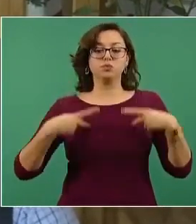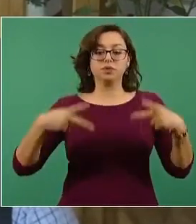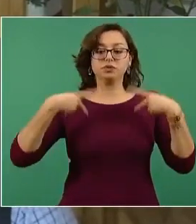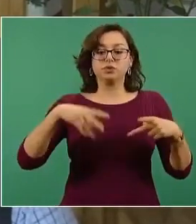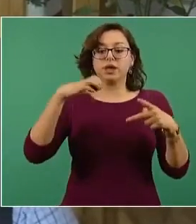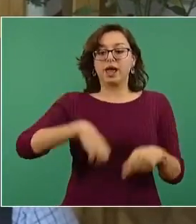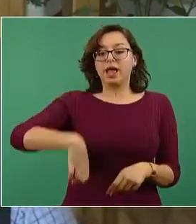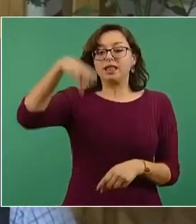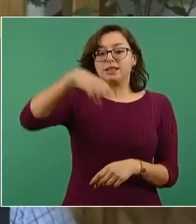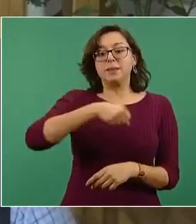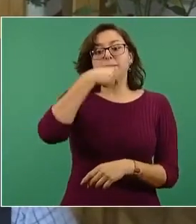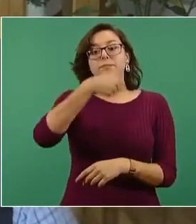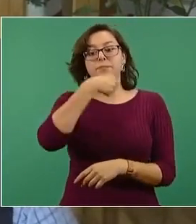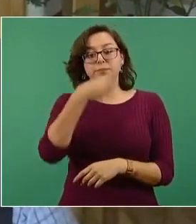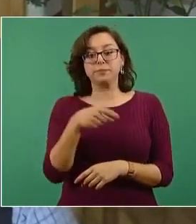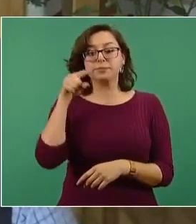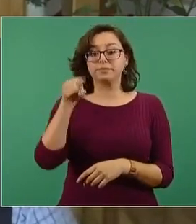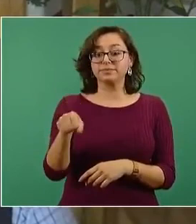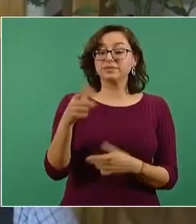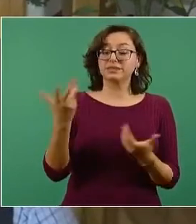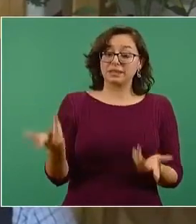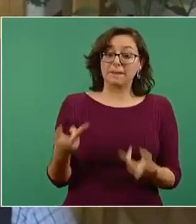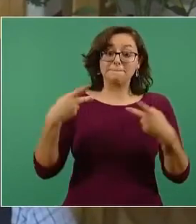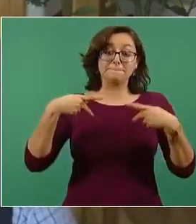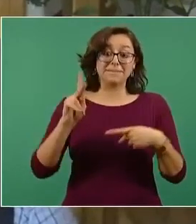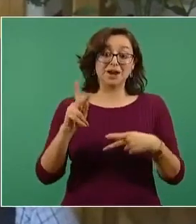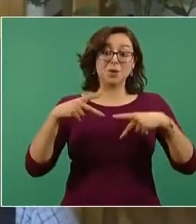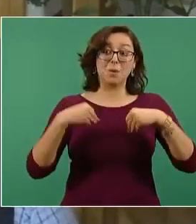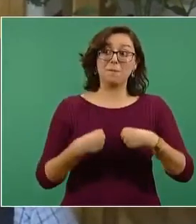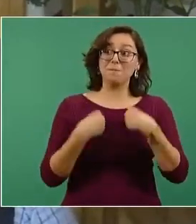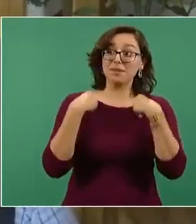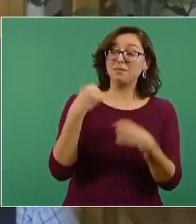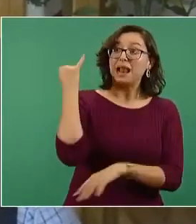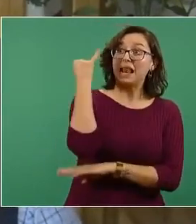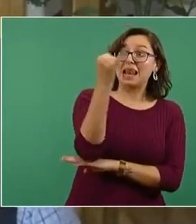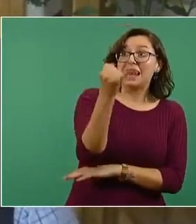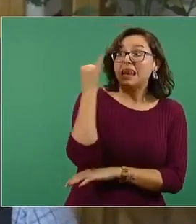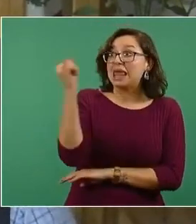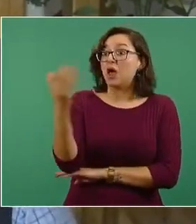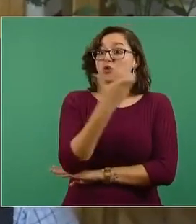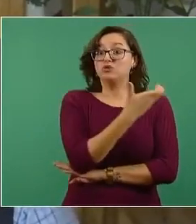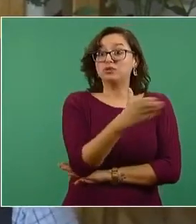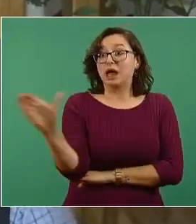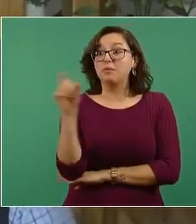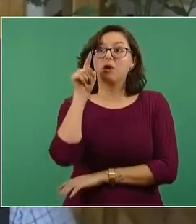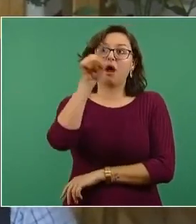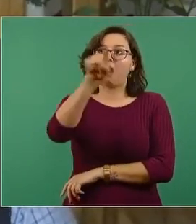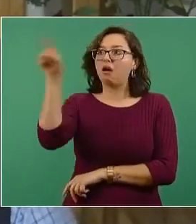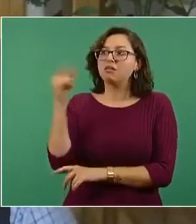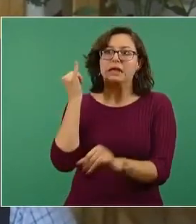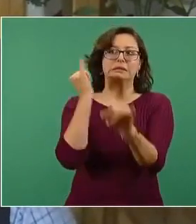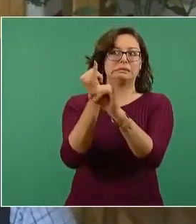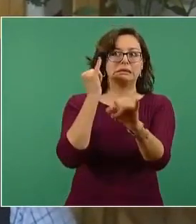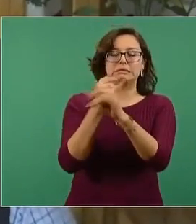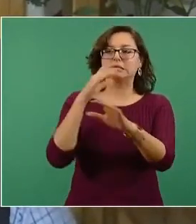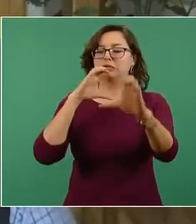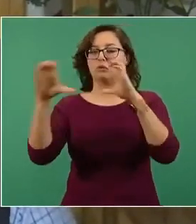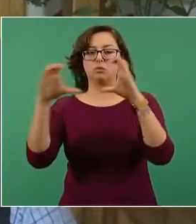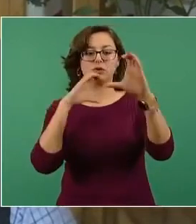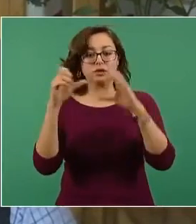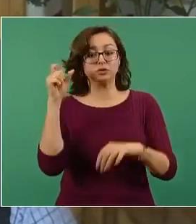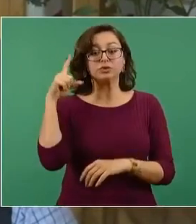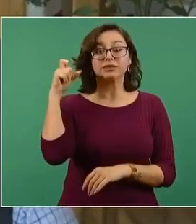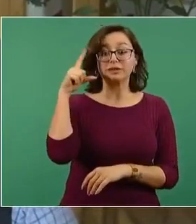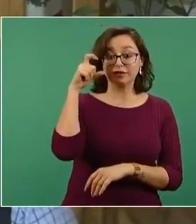vacunarse en municipios rurales, distantes, de difícil acceso, entonces viene un nuevo reto a la Estrategia Nacional